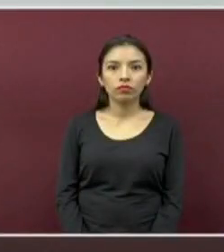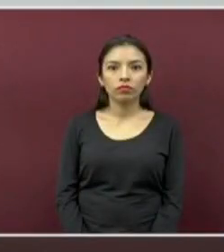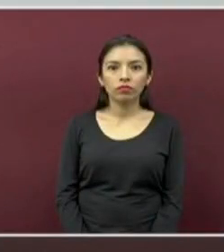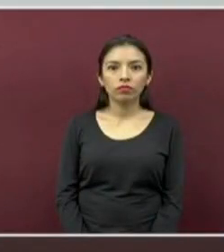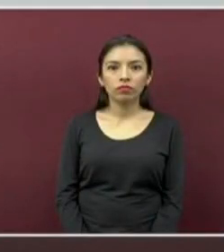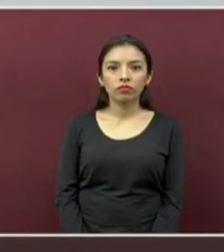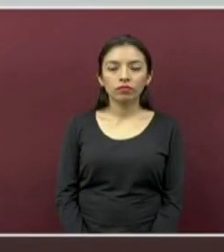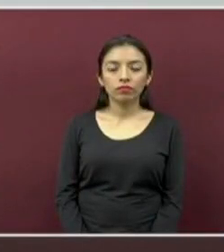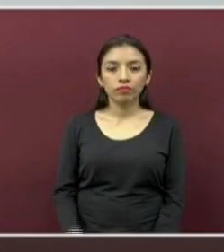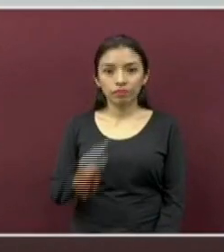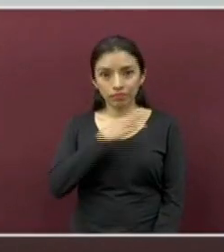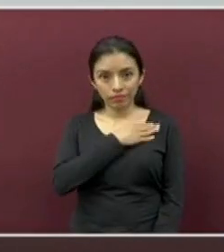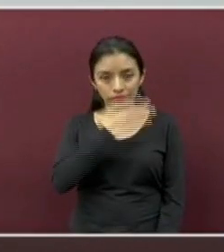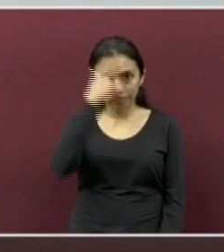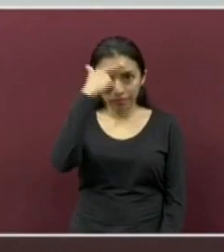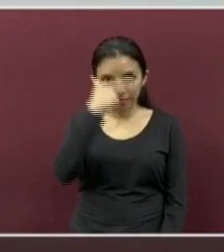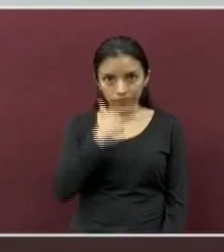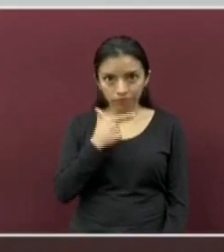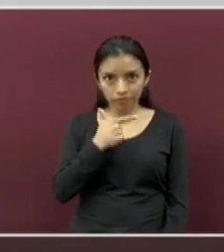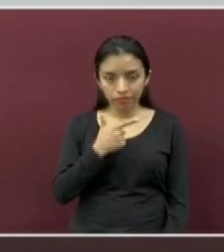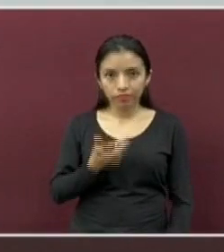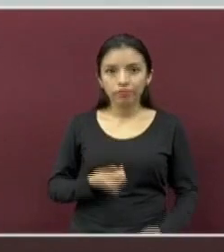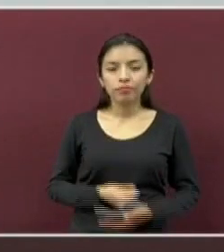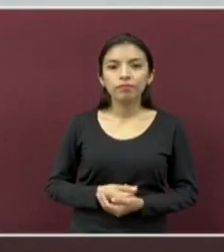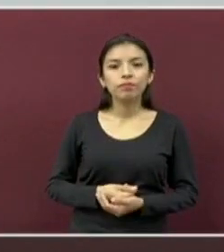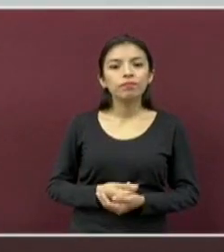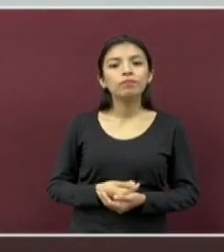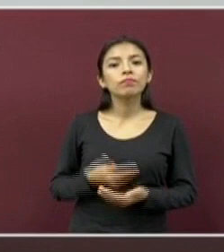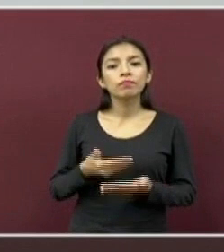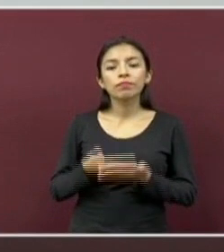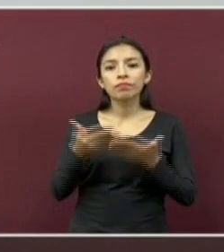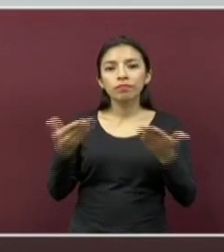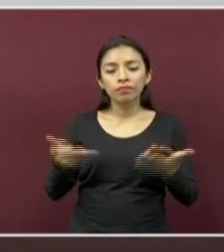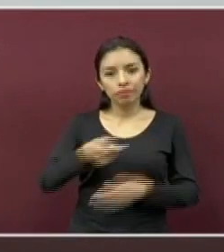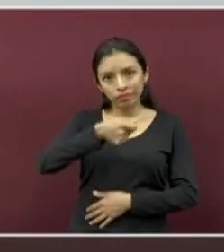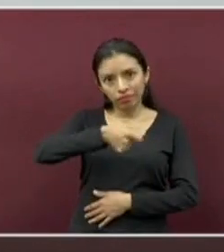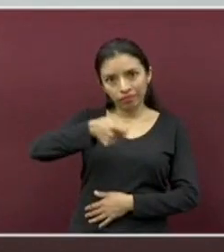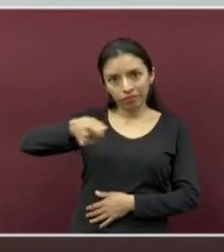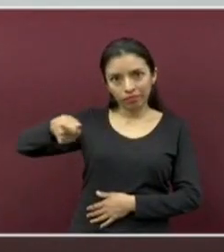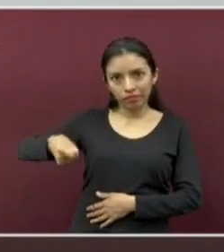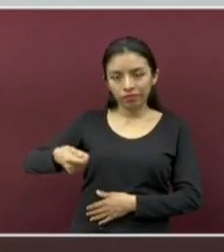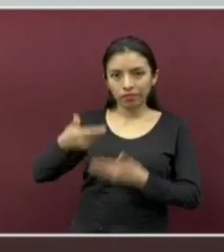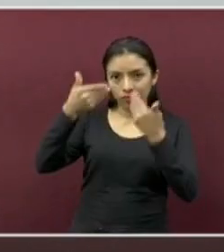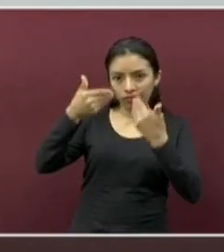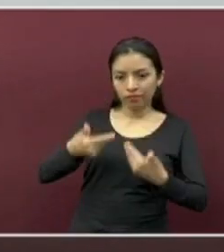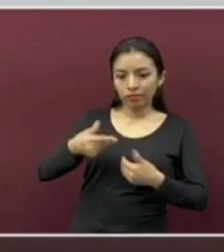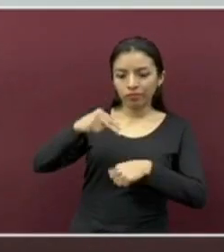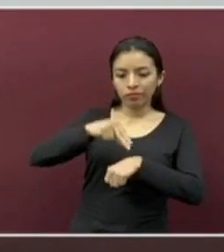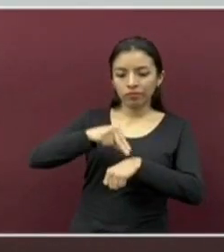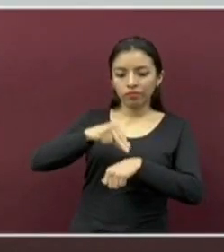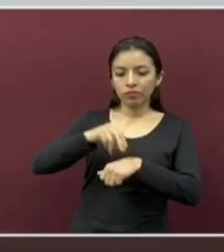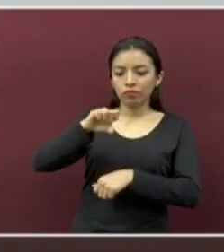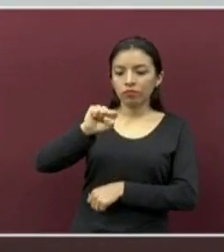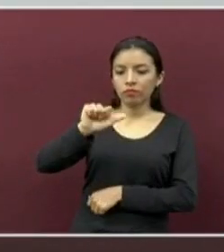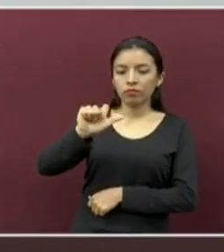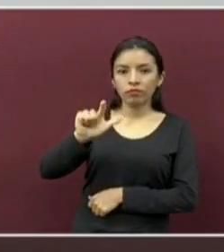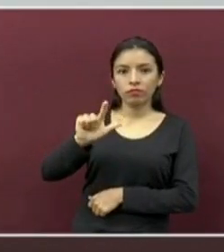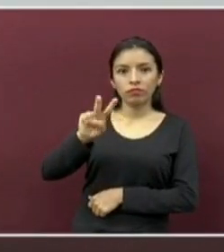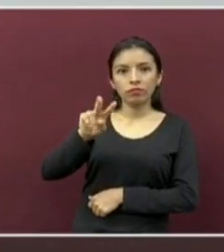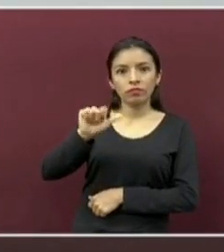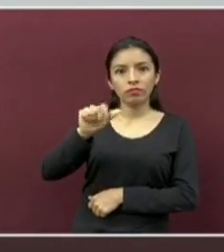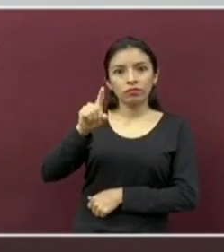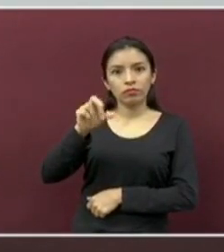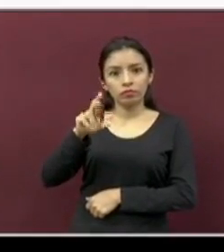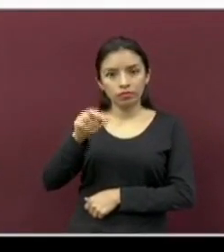Muy buenas noches. Nuevamente con ustedes les saluda el doctor Salvador Beristain Hernández, director